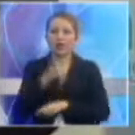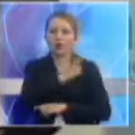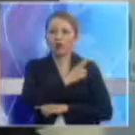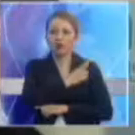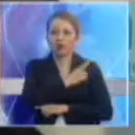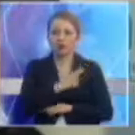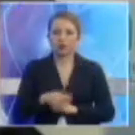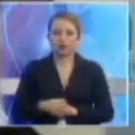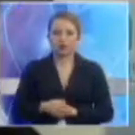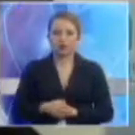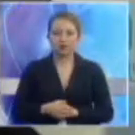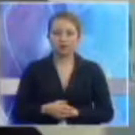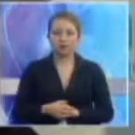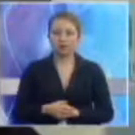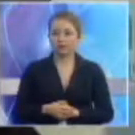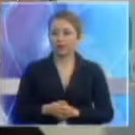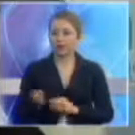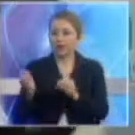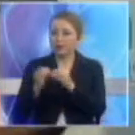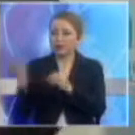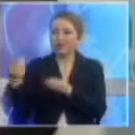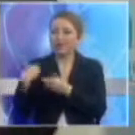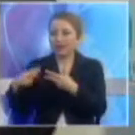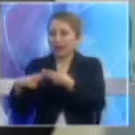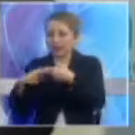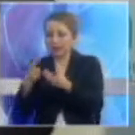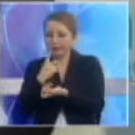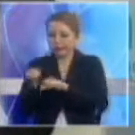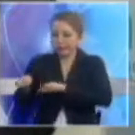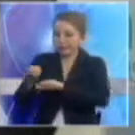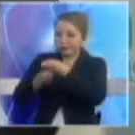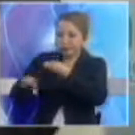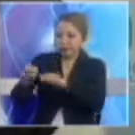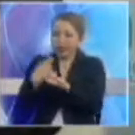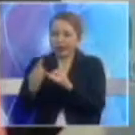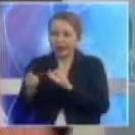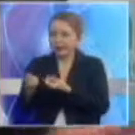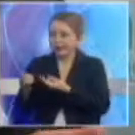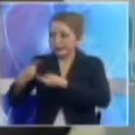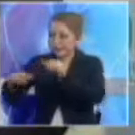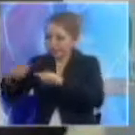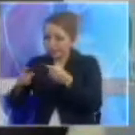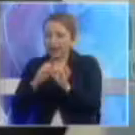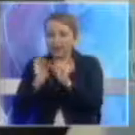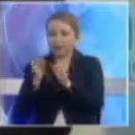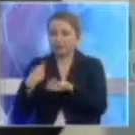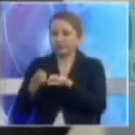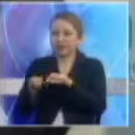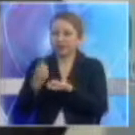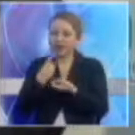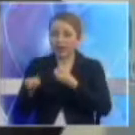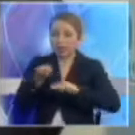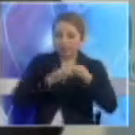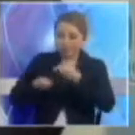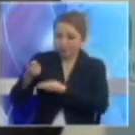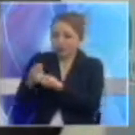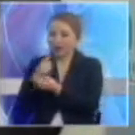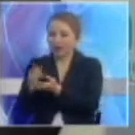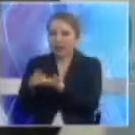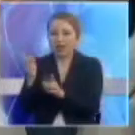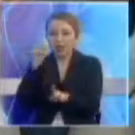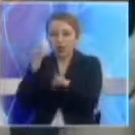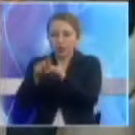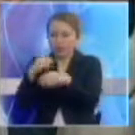que han obtenido más recursos para financiar este desfase mientras que se regularice la situación. ¿Estos son